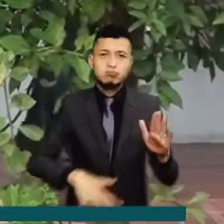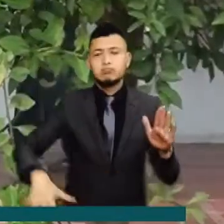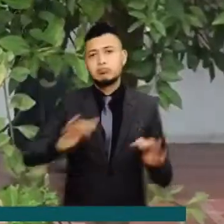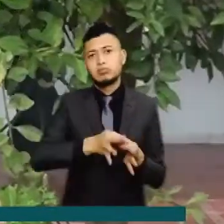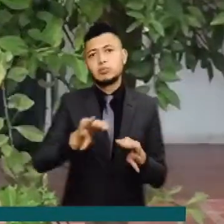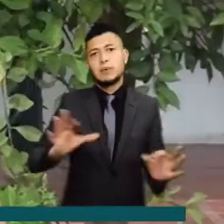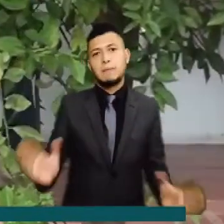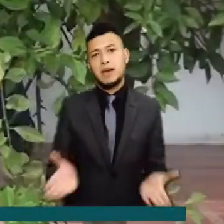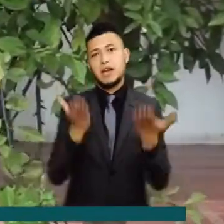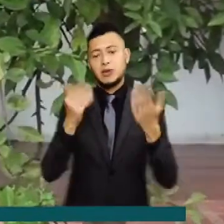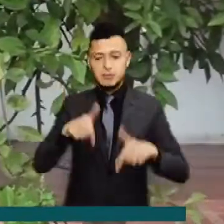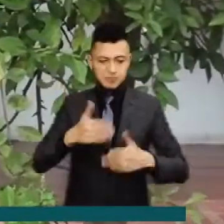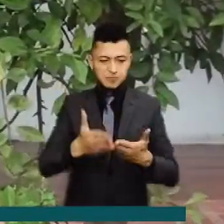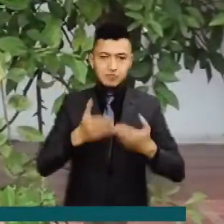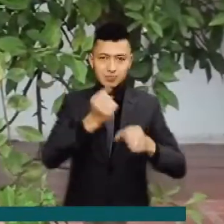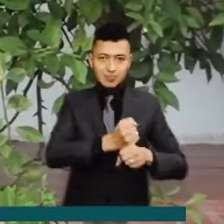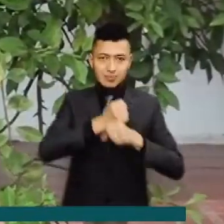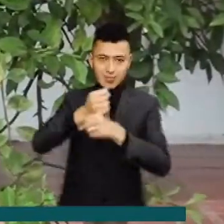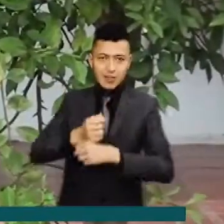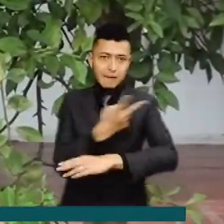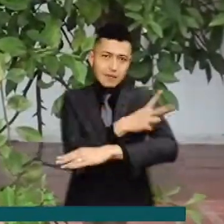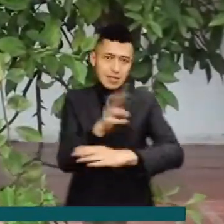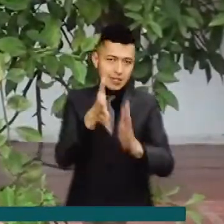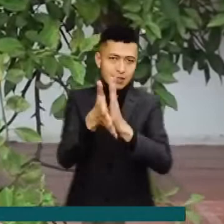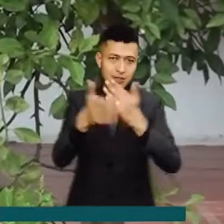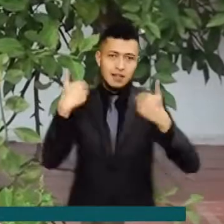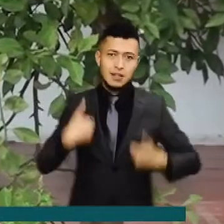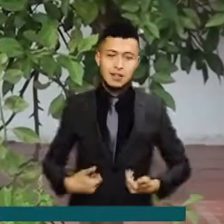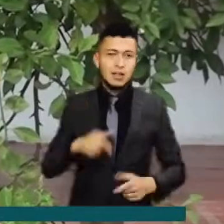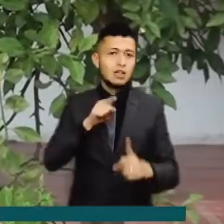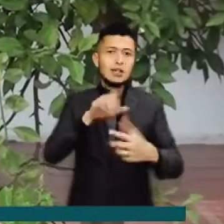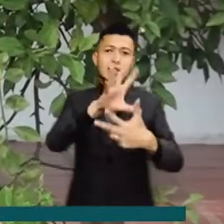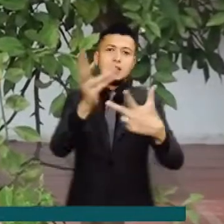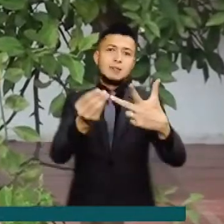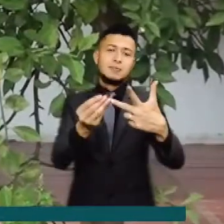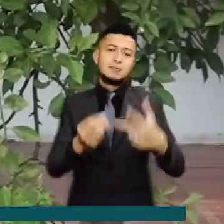adultos mayores en el municipio. Desde Puerto Carreño, Bichada, informó Caterín Vargas para Enlace 3.